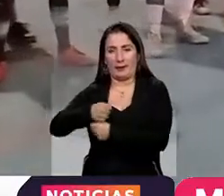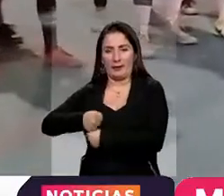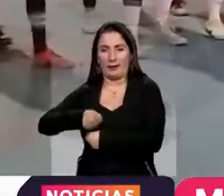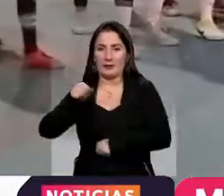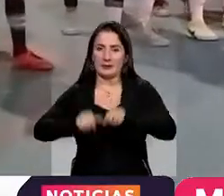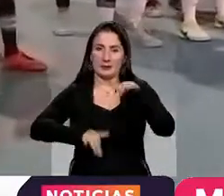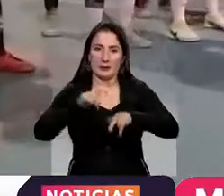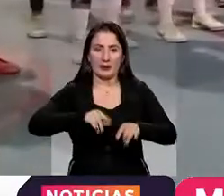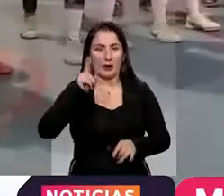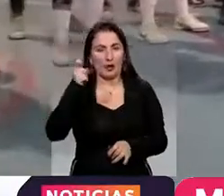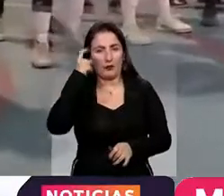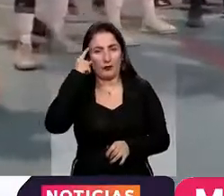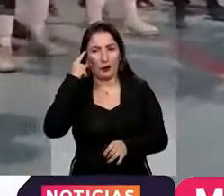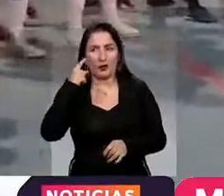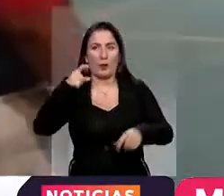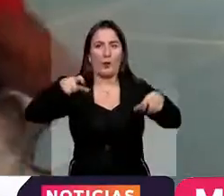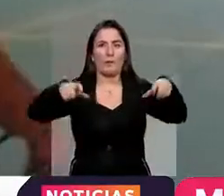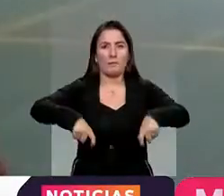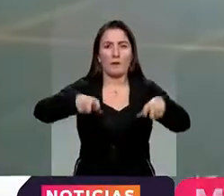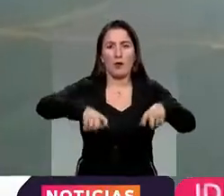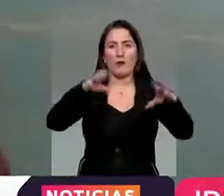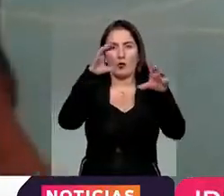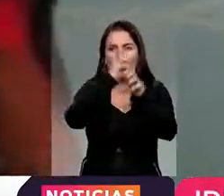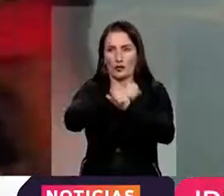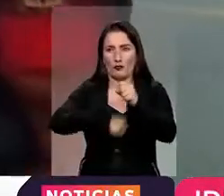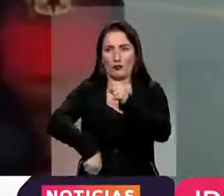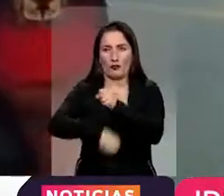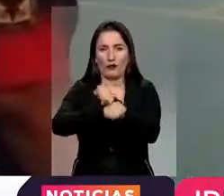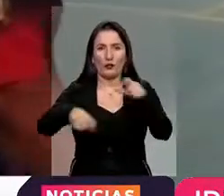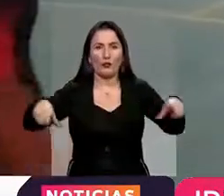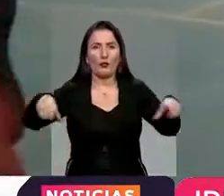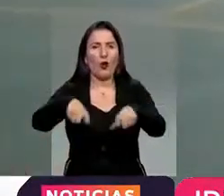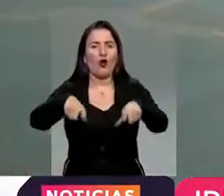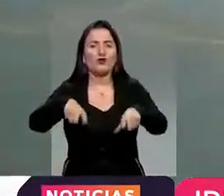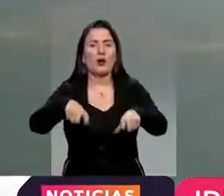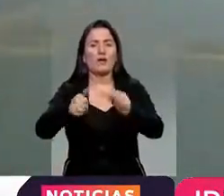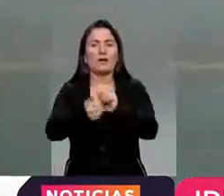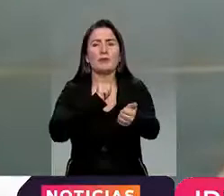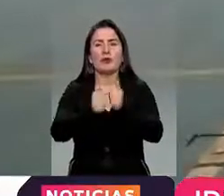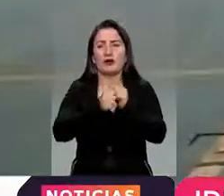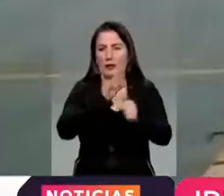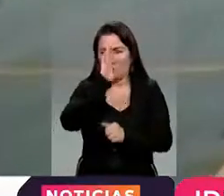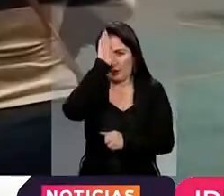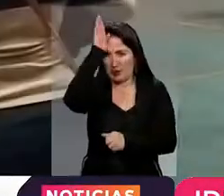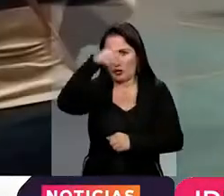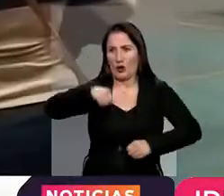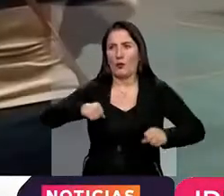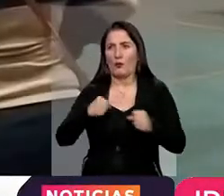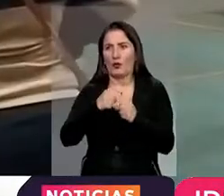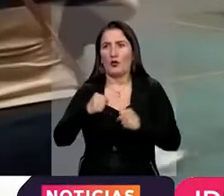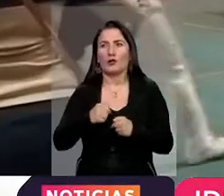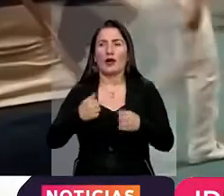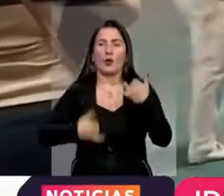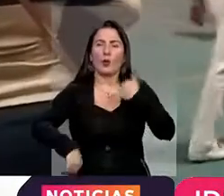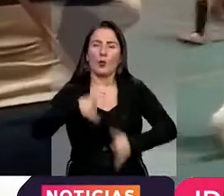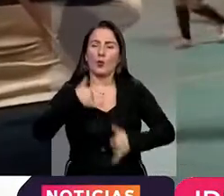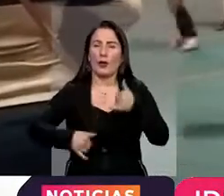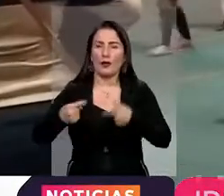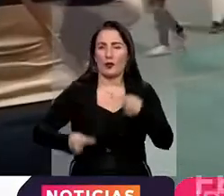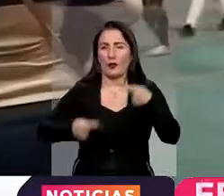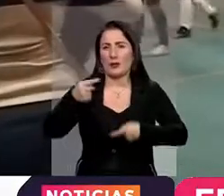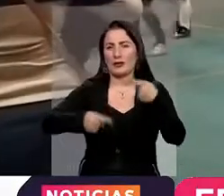Secretaría de Gobierno, llegan los torneos nocturnos de microfútbol, una práctica deportiva tradicional en la ciudad. Estarán jugando y compitiendo